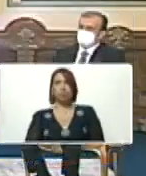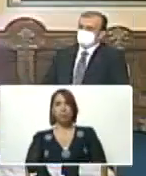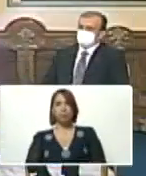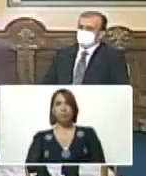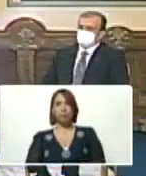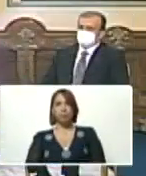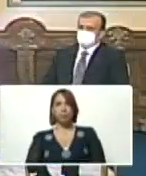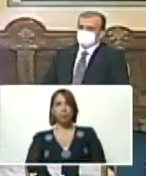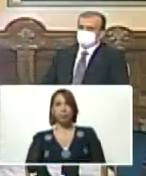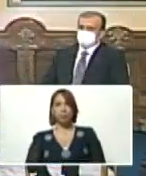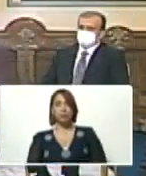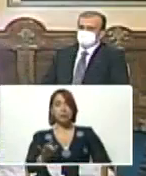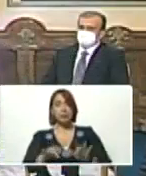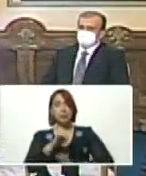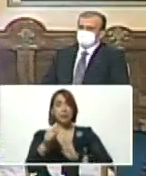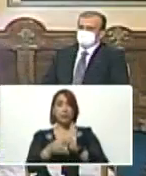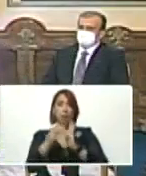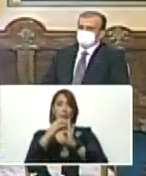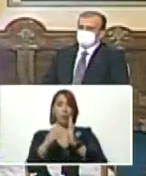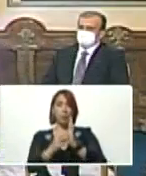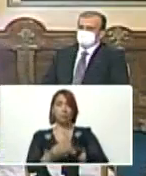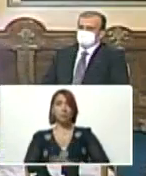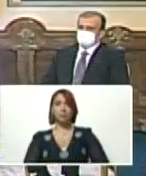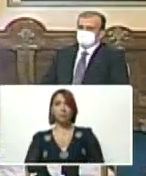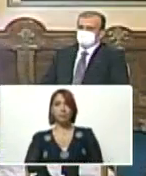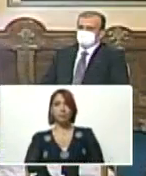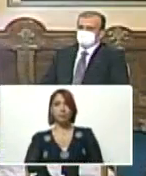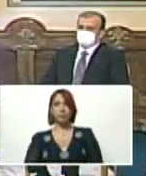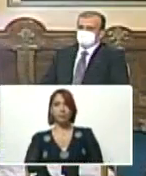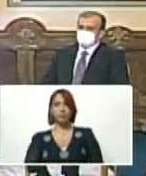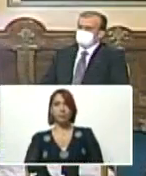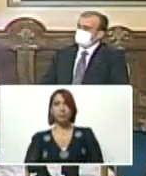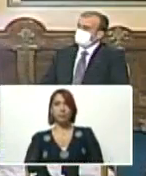con el secretario general de nuestra organización.